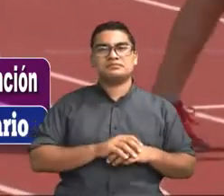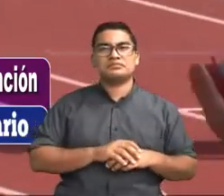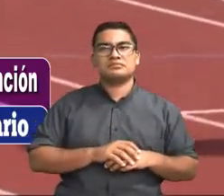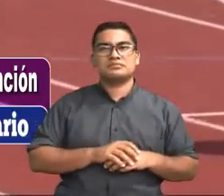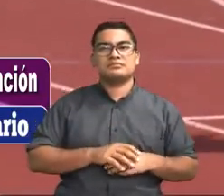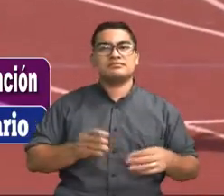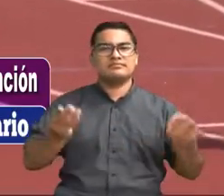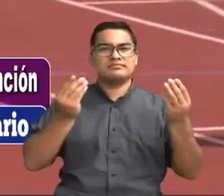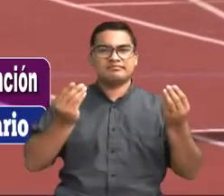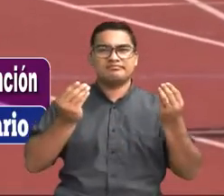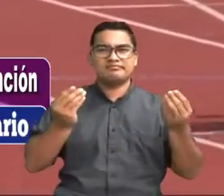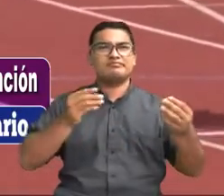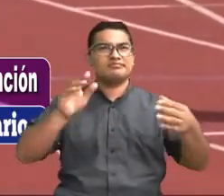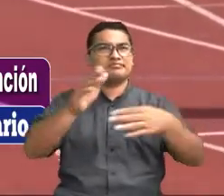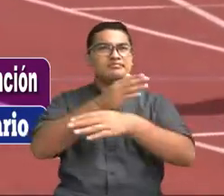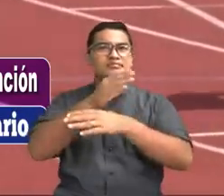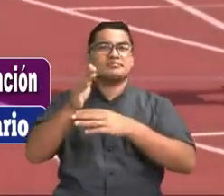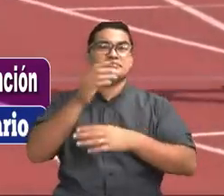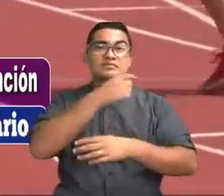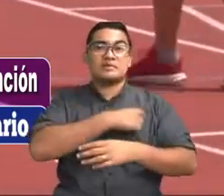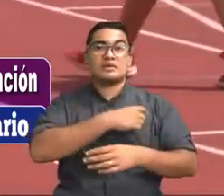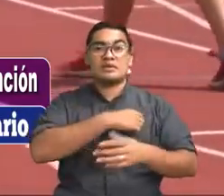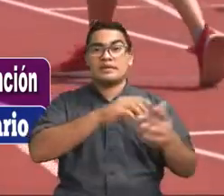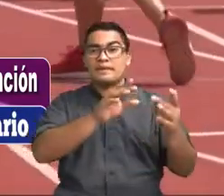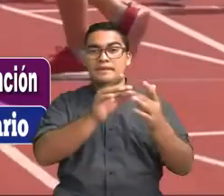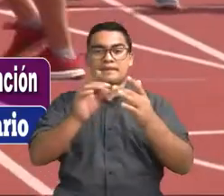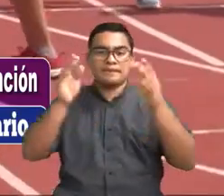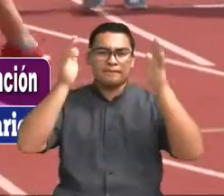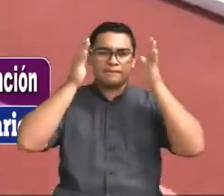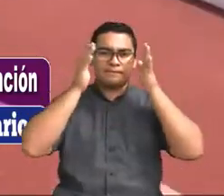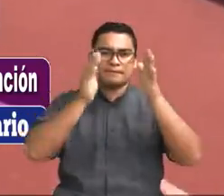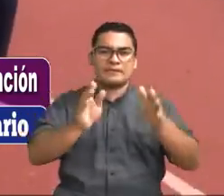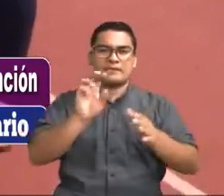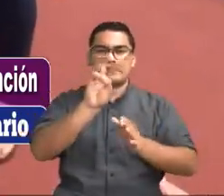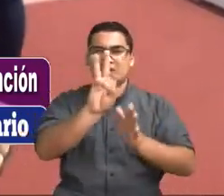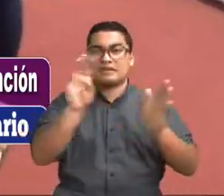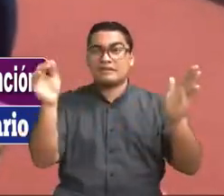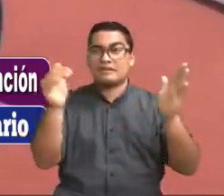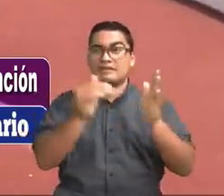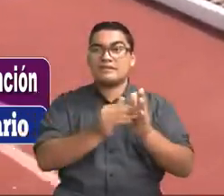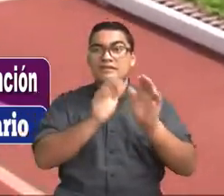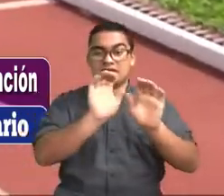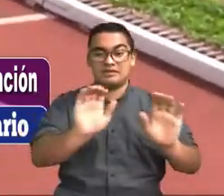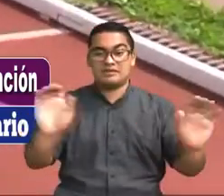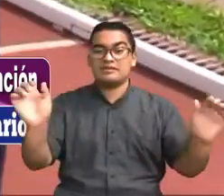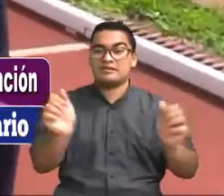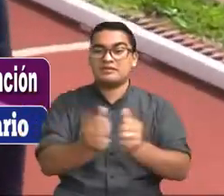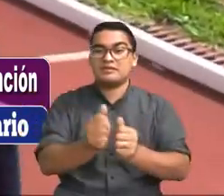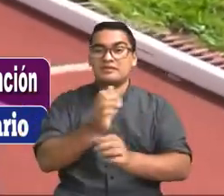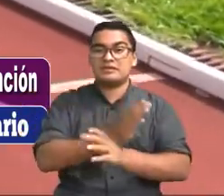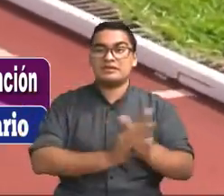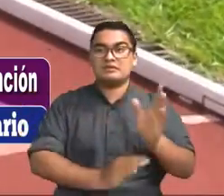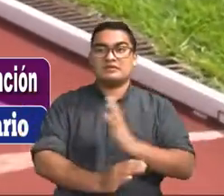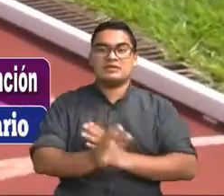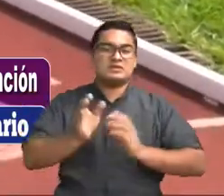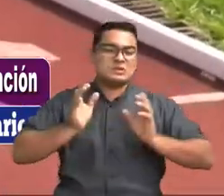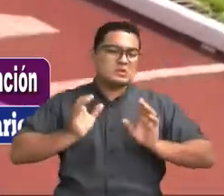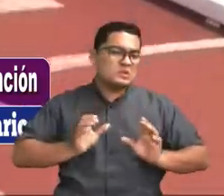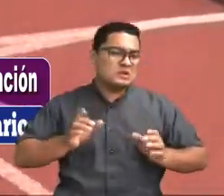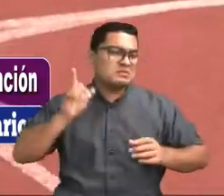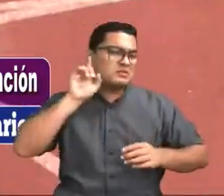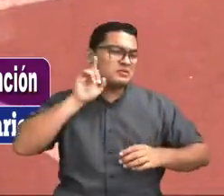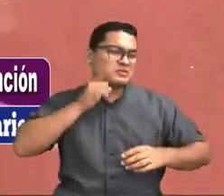una cantidad de centros educativos en todo el país atendiendo a más de 3.000 niños y niñas con discapacidades físicas,